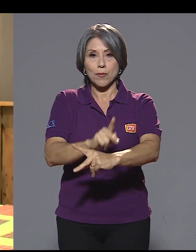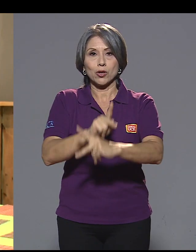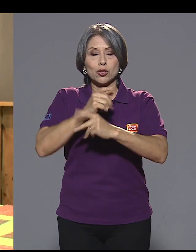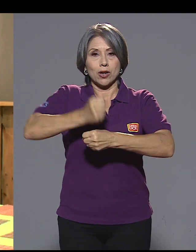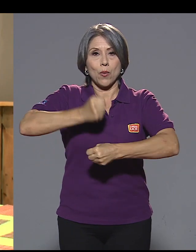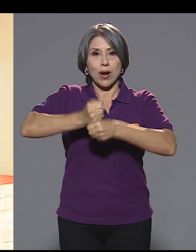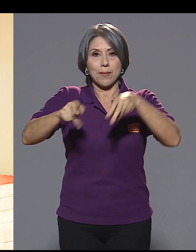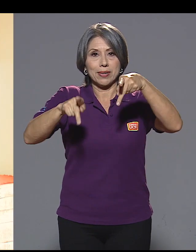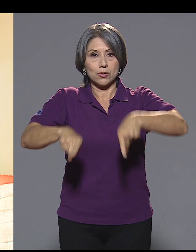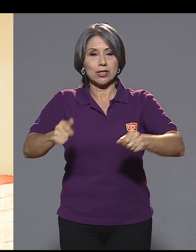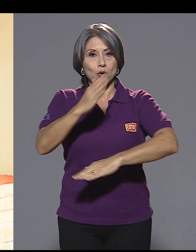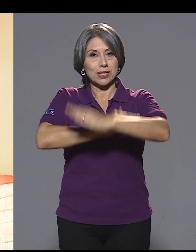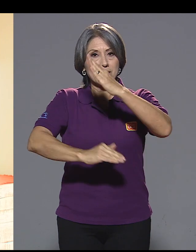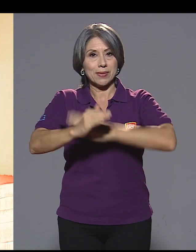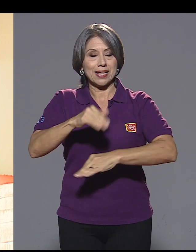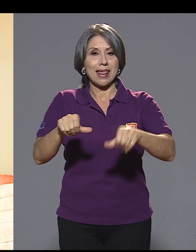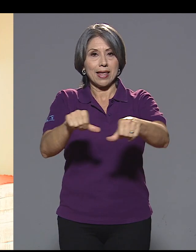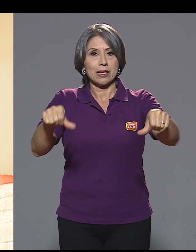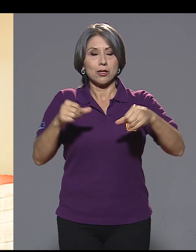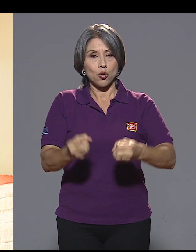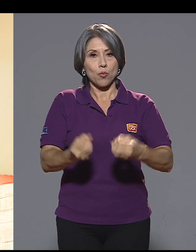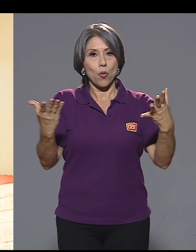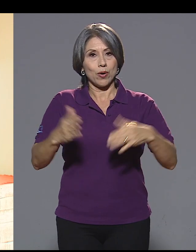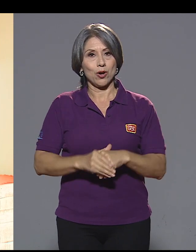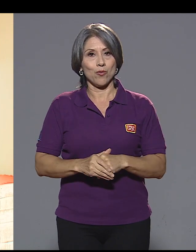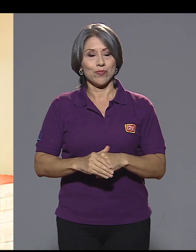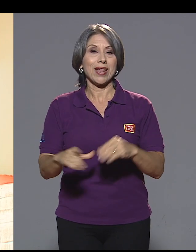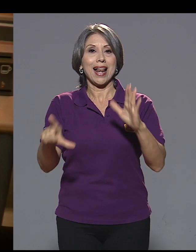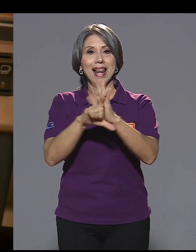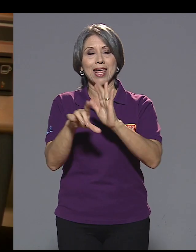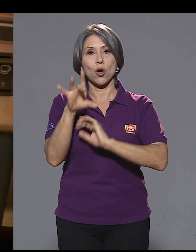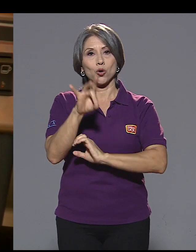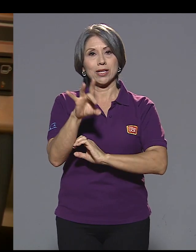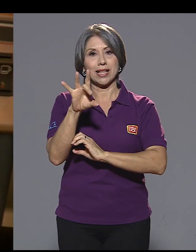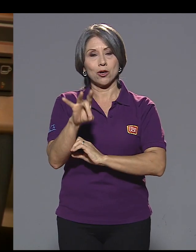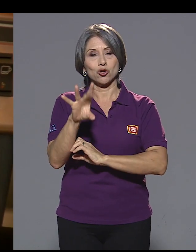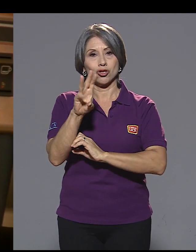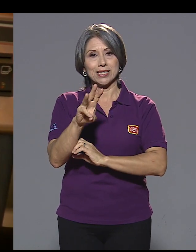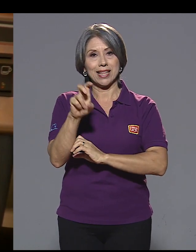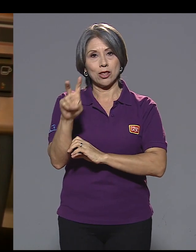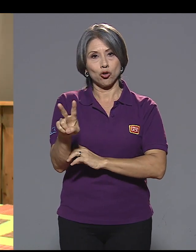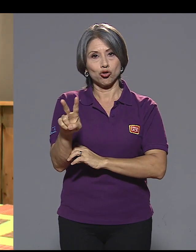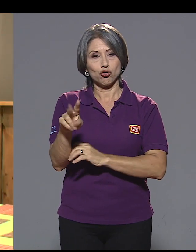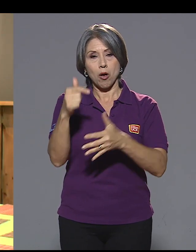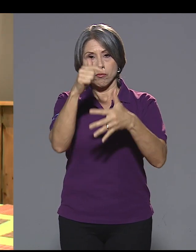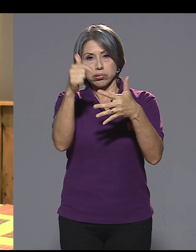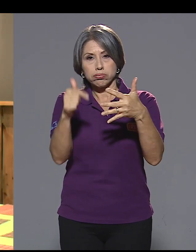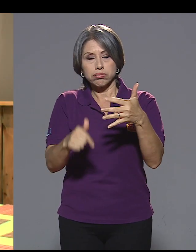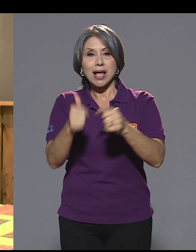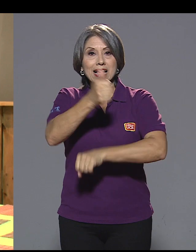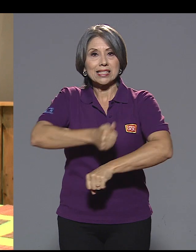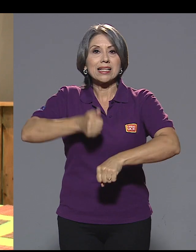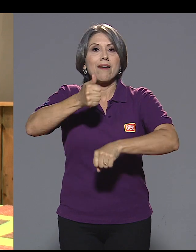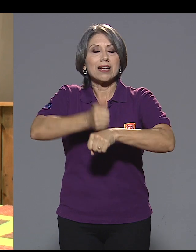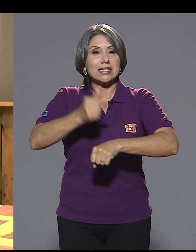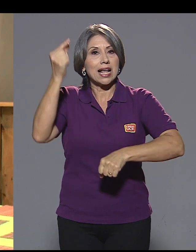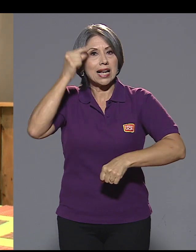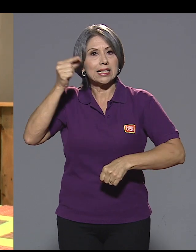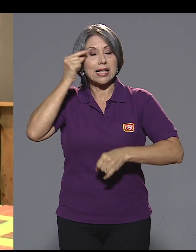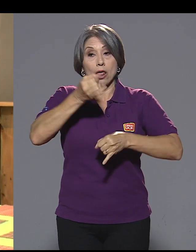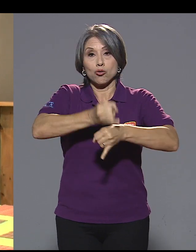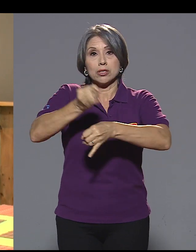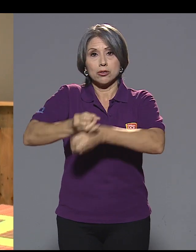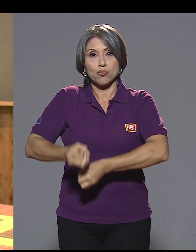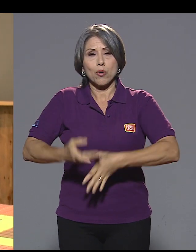de las Personas con Discapacidad en el sector público, Ley 8862, establecen la obligatoriedad del